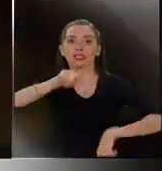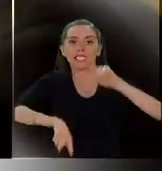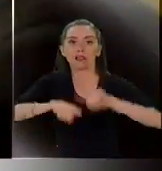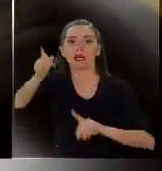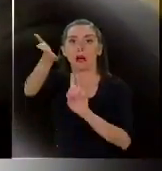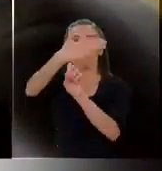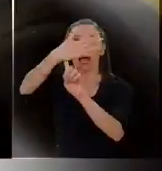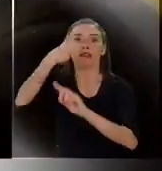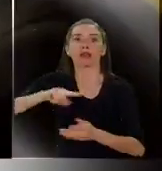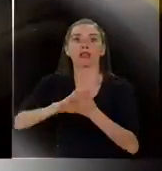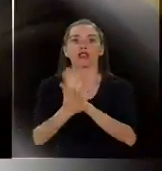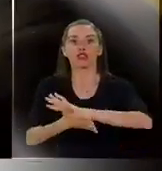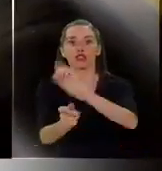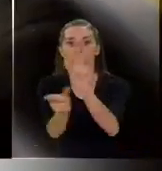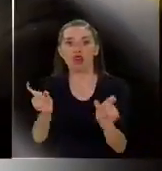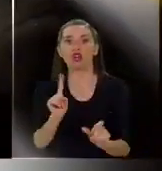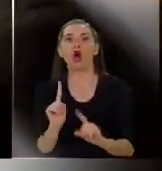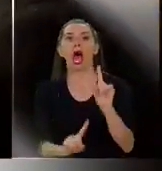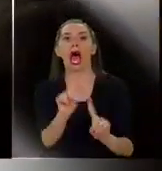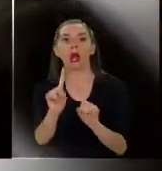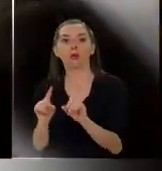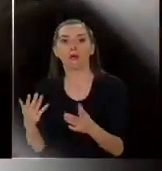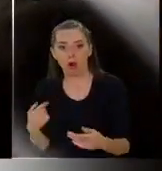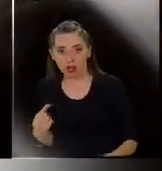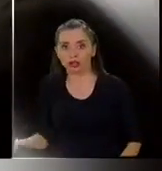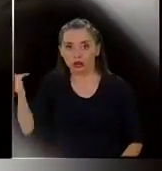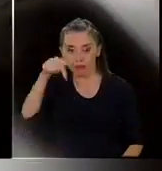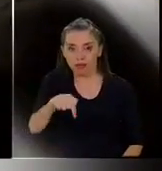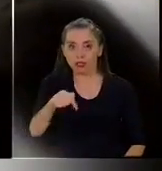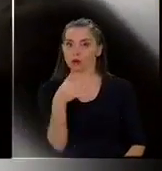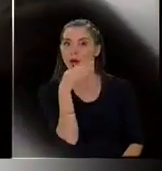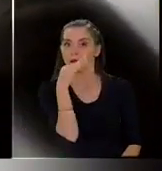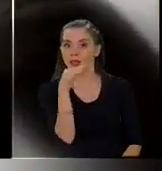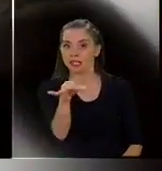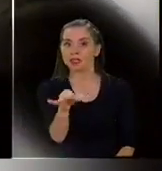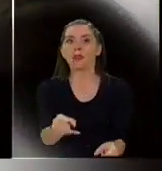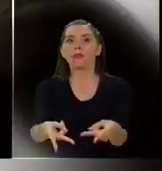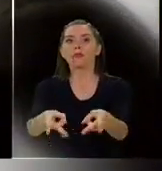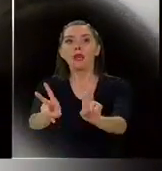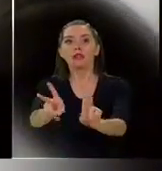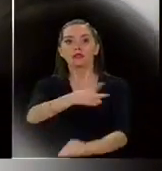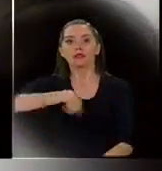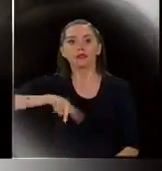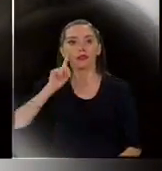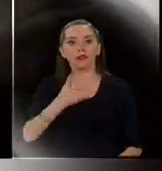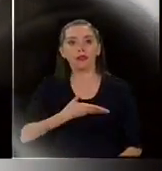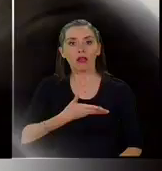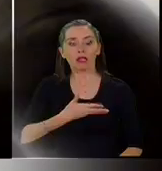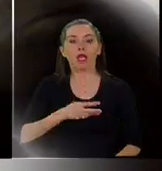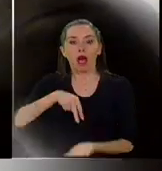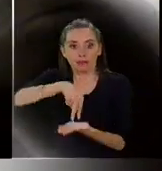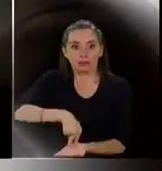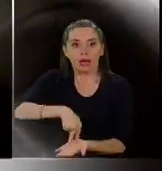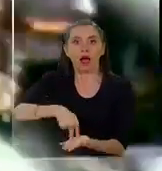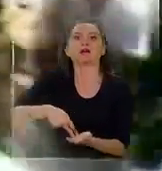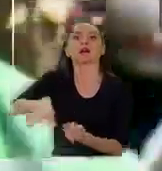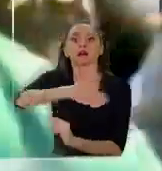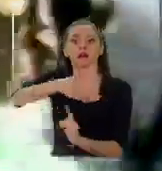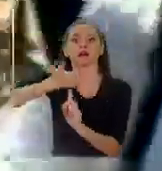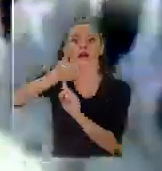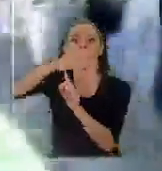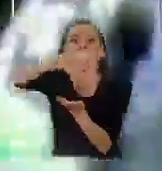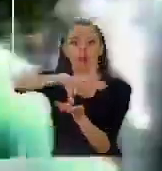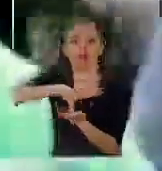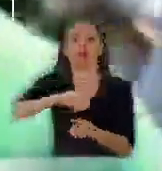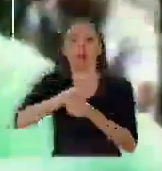todos, no de algunos. Y por eso hemos llegado acá, a señalar el derecho que tenemos a estar en nuestra patria, a protestar